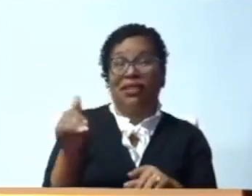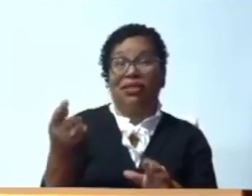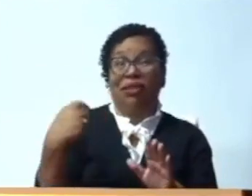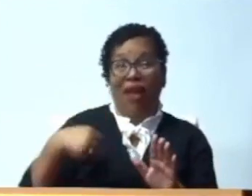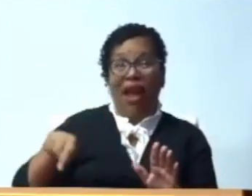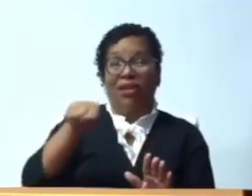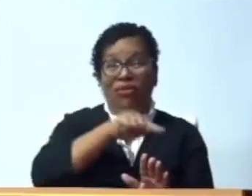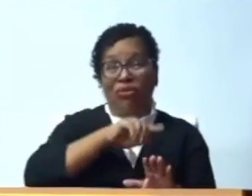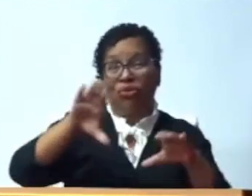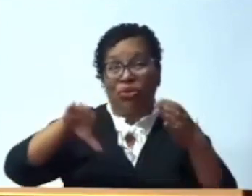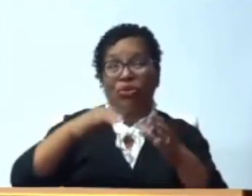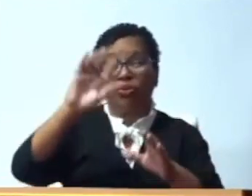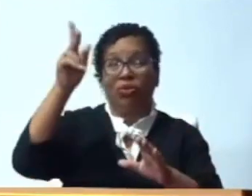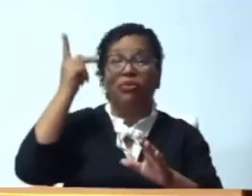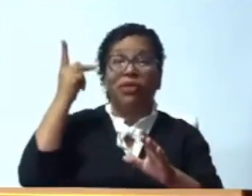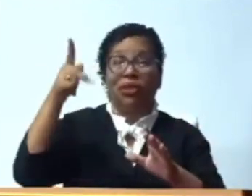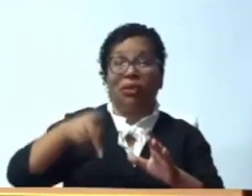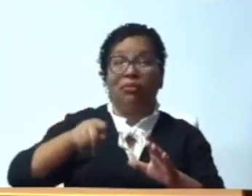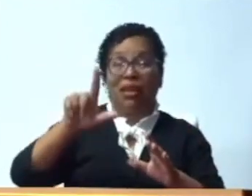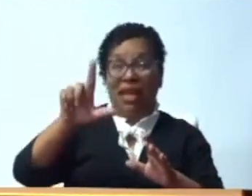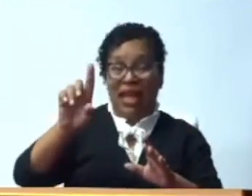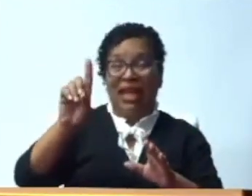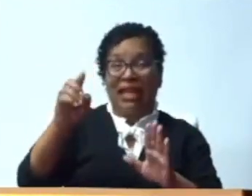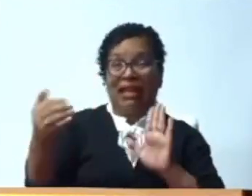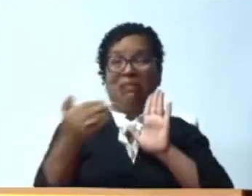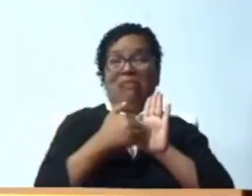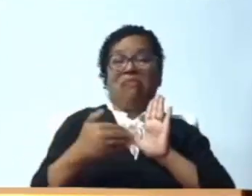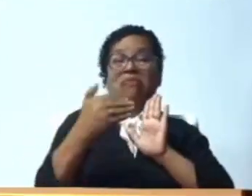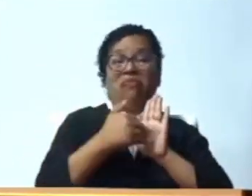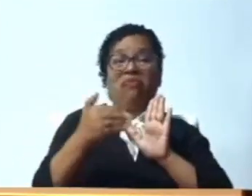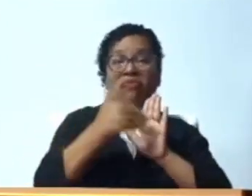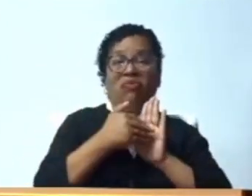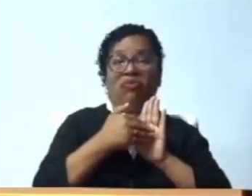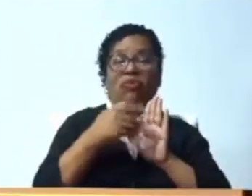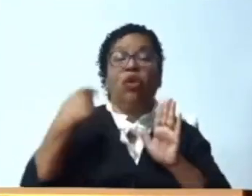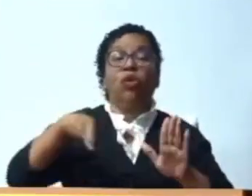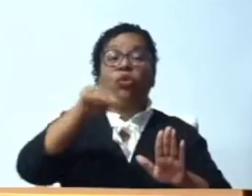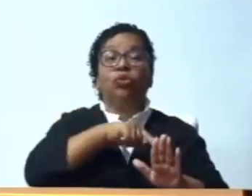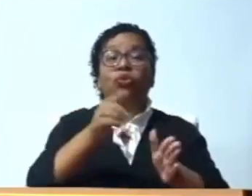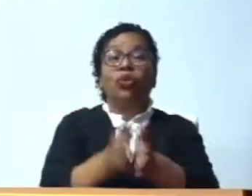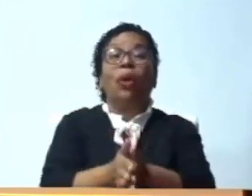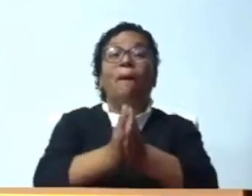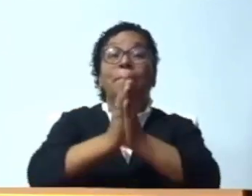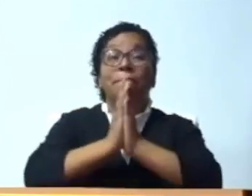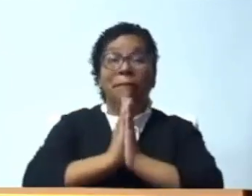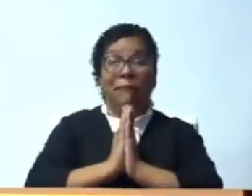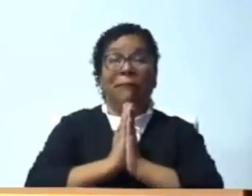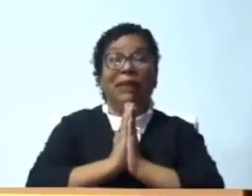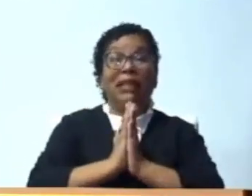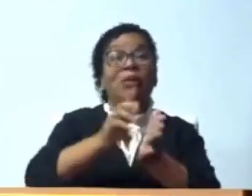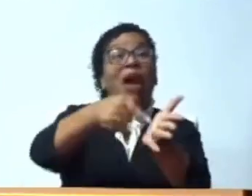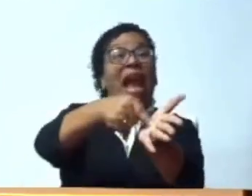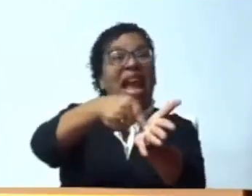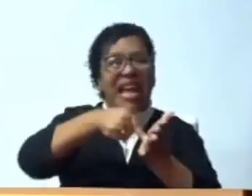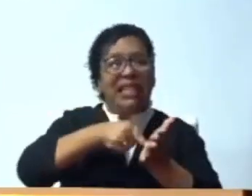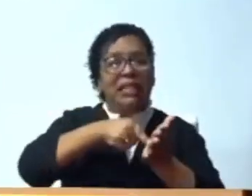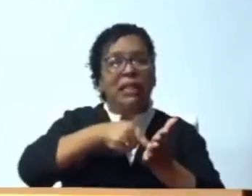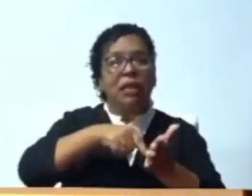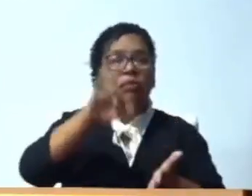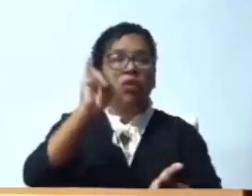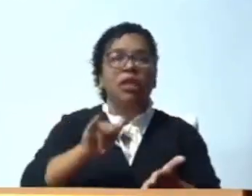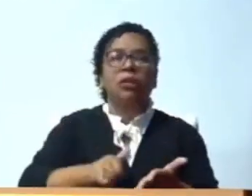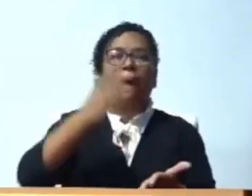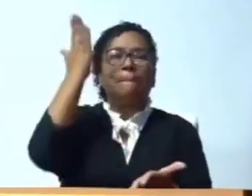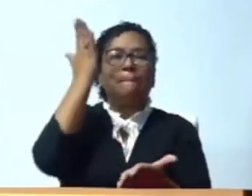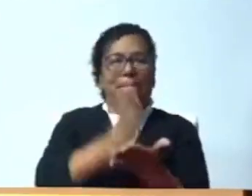y Judicial que tiene contra el PLD que se dedique a enfrentar los problemas